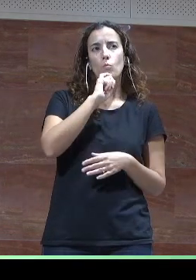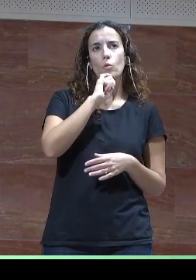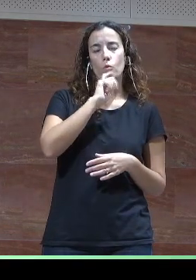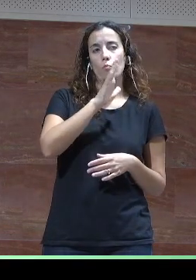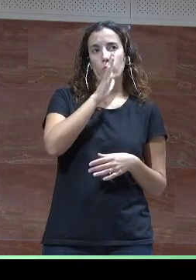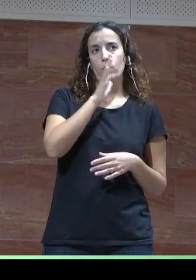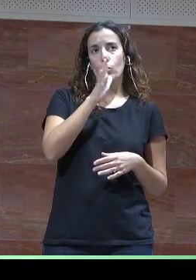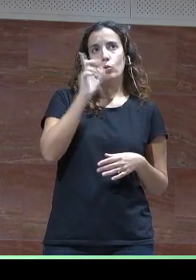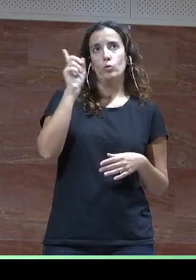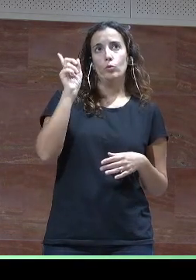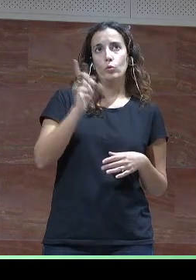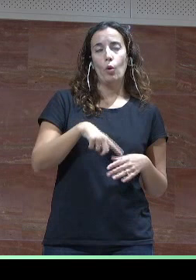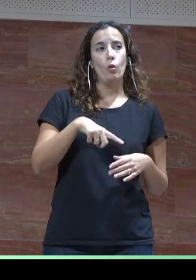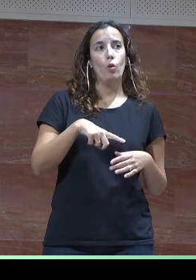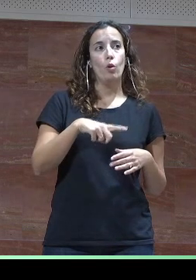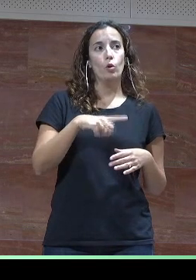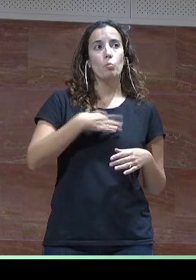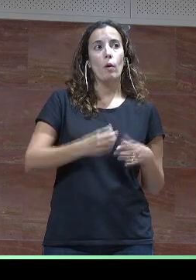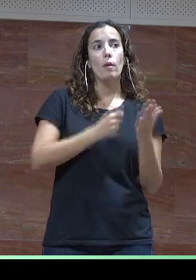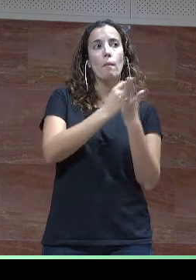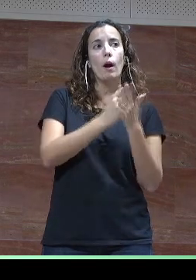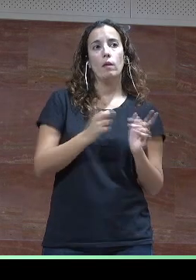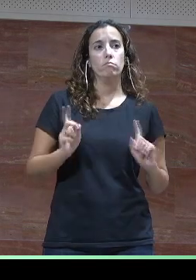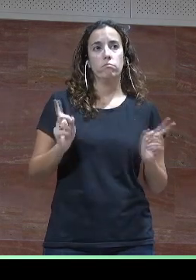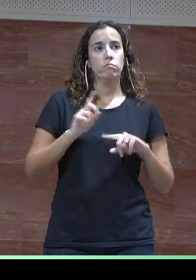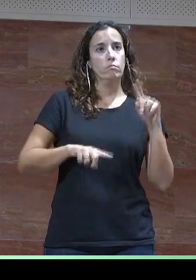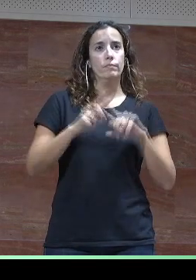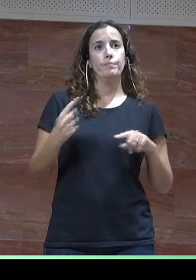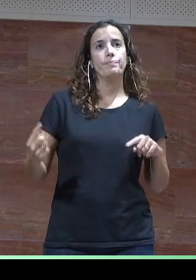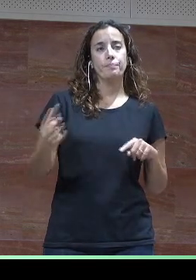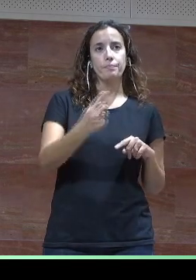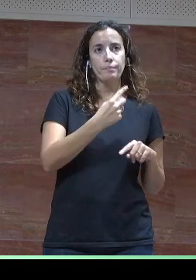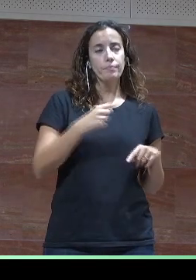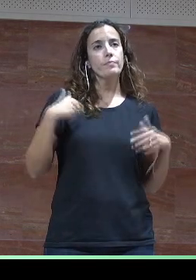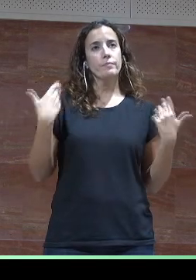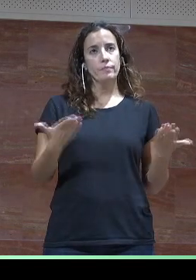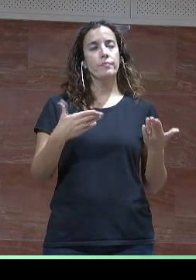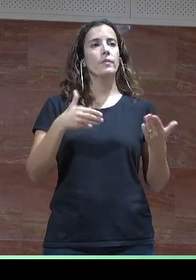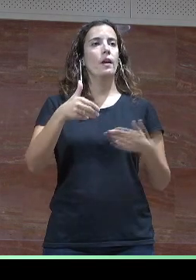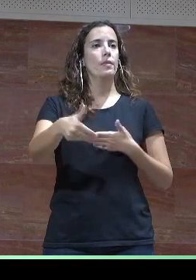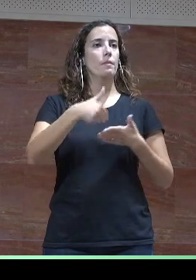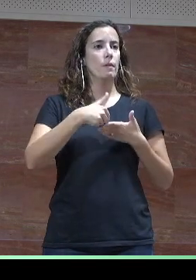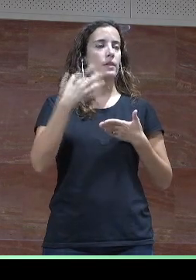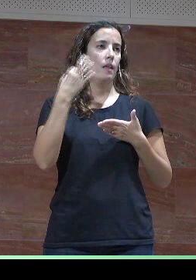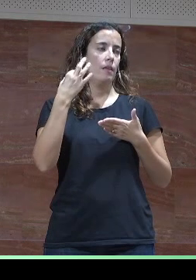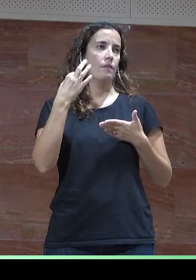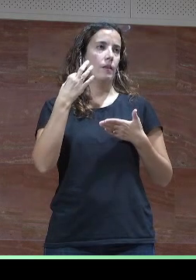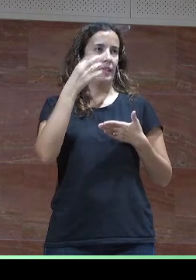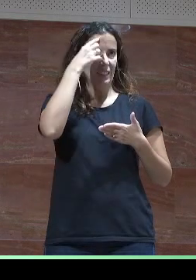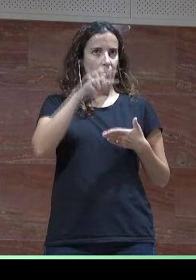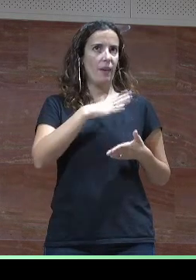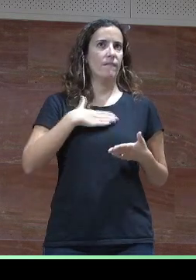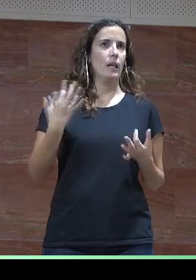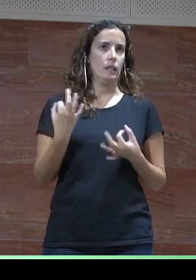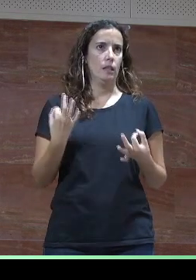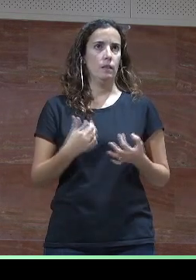no todos los subsegmentos van a tener la misma capacidad adquisitiva, sino que además la demanda tiene que tener un juicio de... Esa sí que tiene que tener un